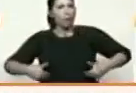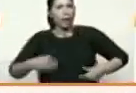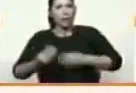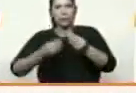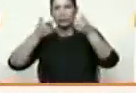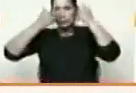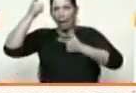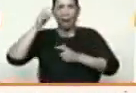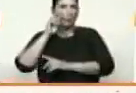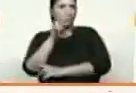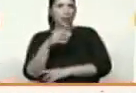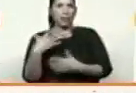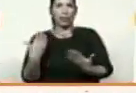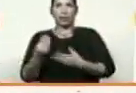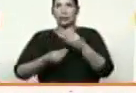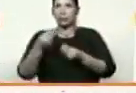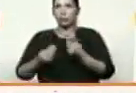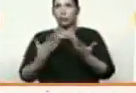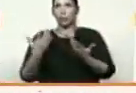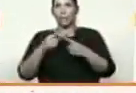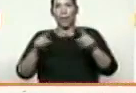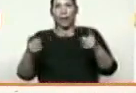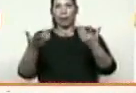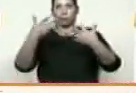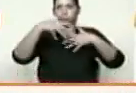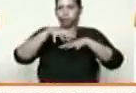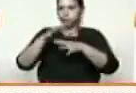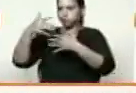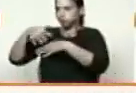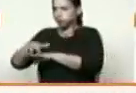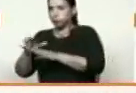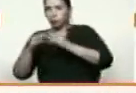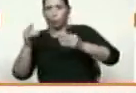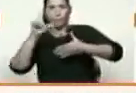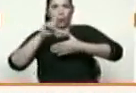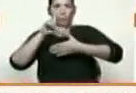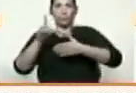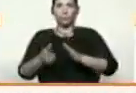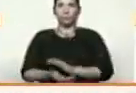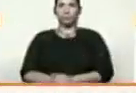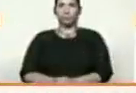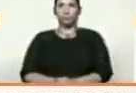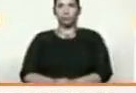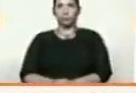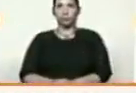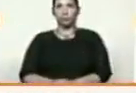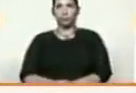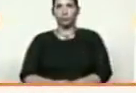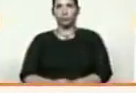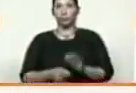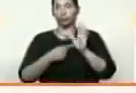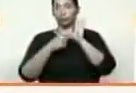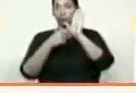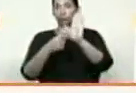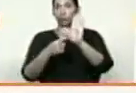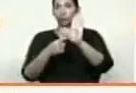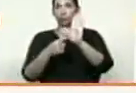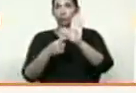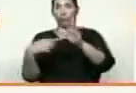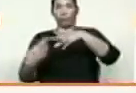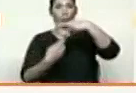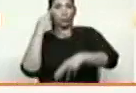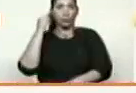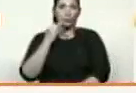pueblos y cambiar la correlación de fuerza de toda América Latina. Sin la referencia de la revolución